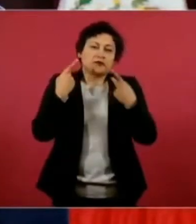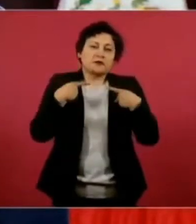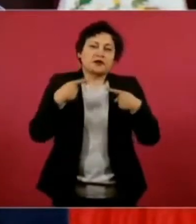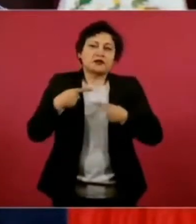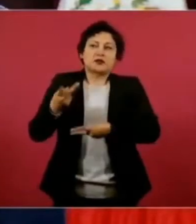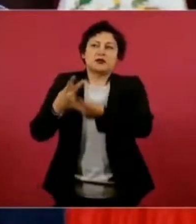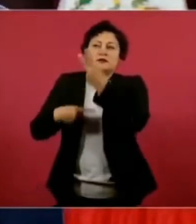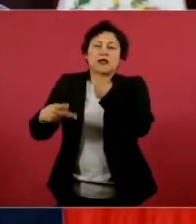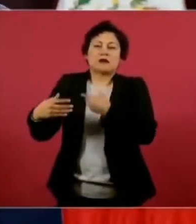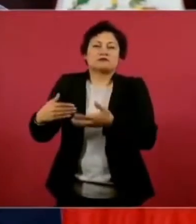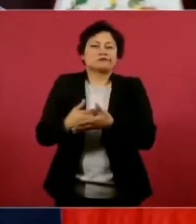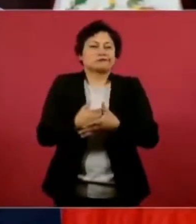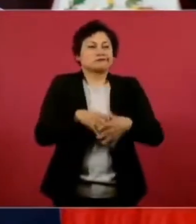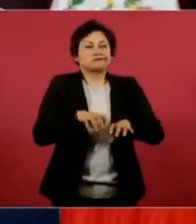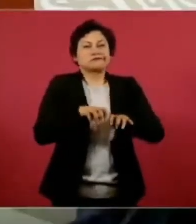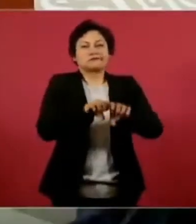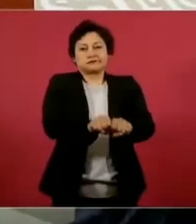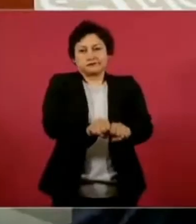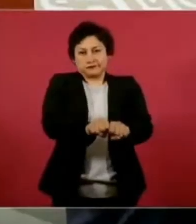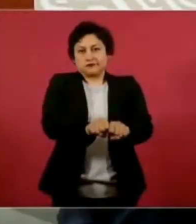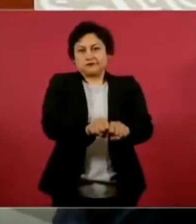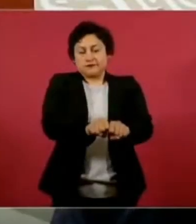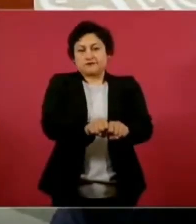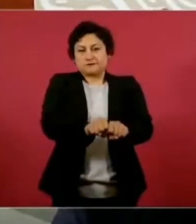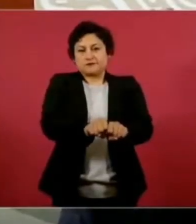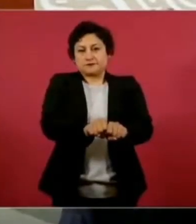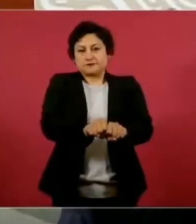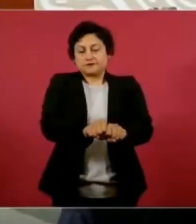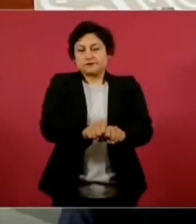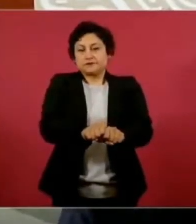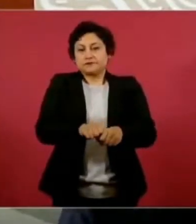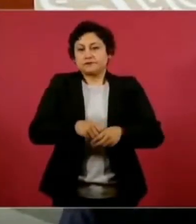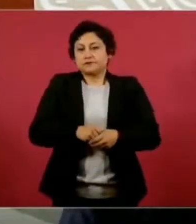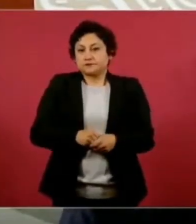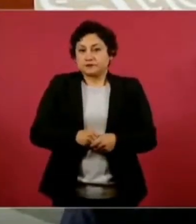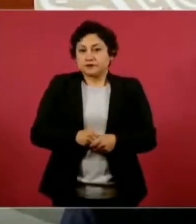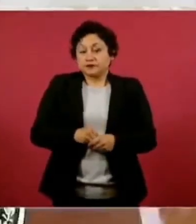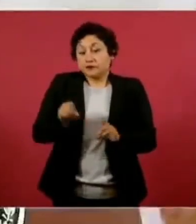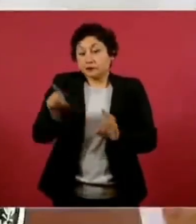nosotros tenemos una enfermedad que solo se cura con el oro.